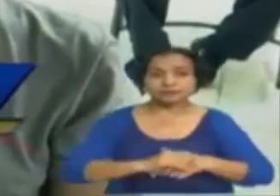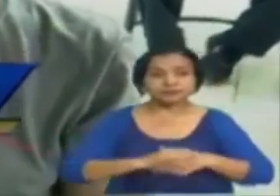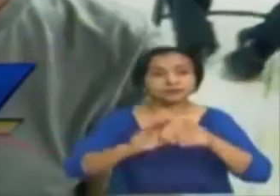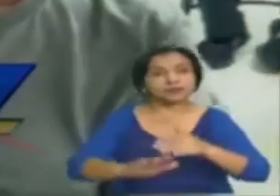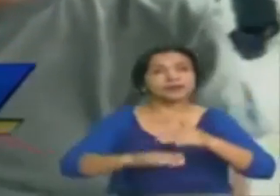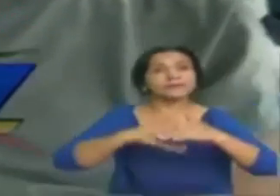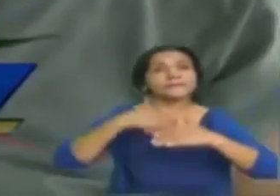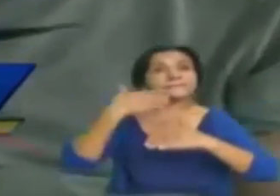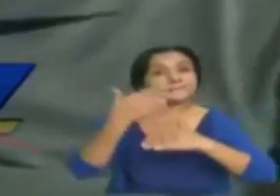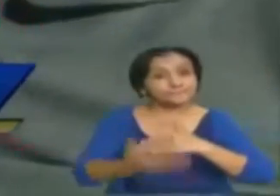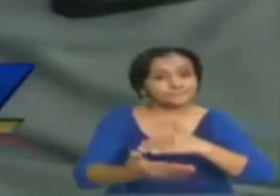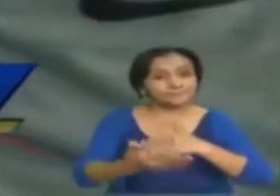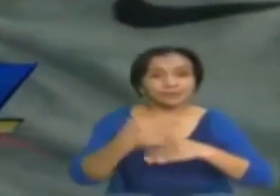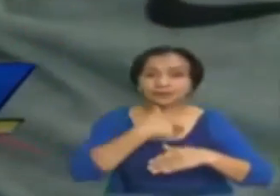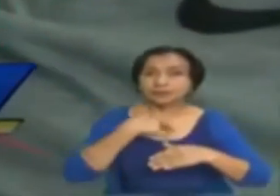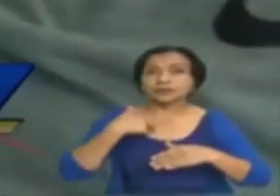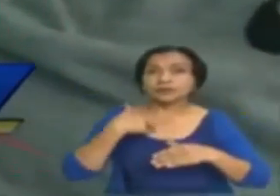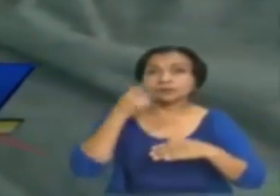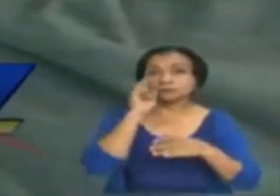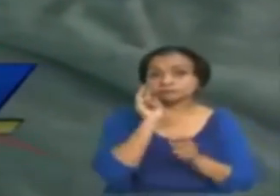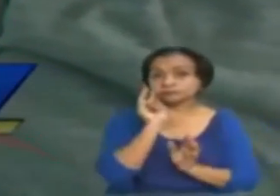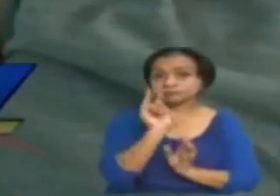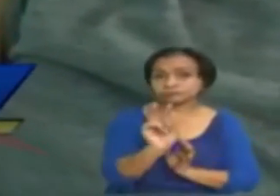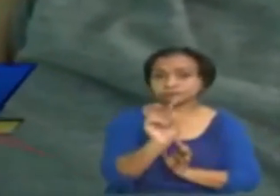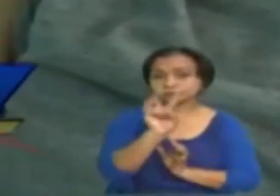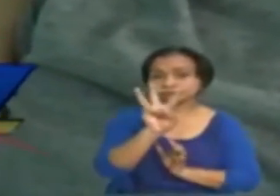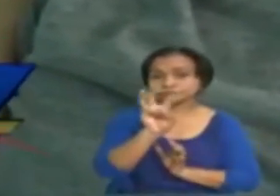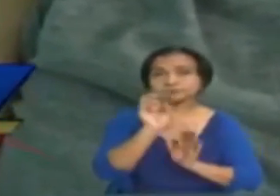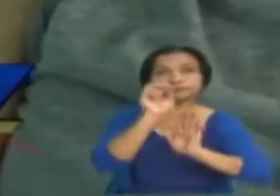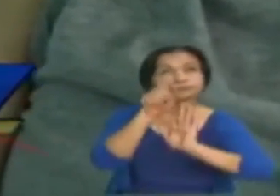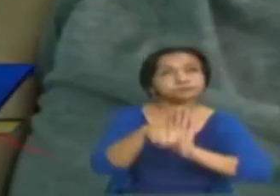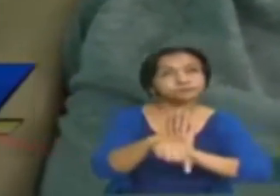el Hospital Berta Calderón, en Managua, la vacunación